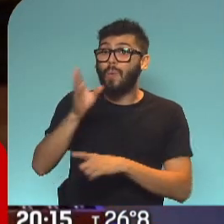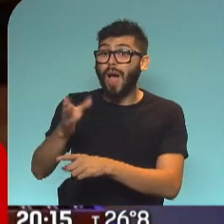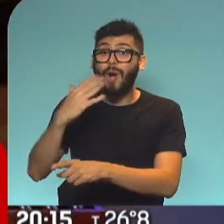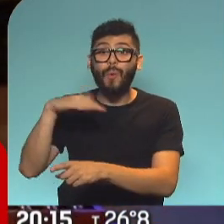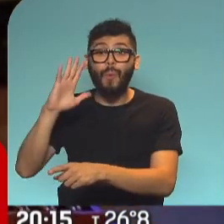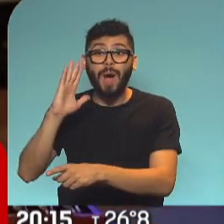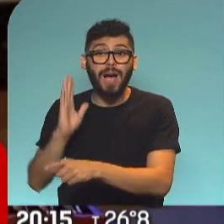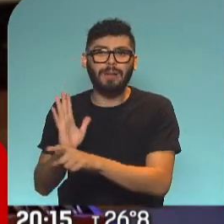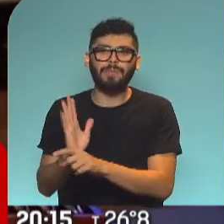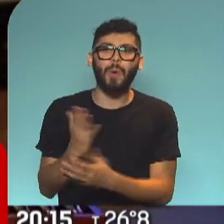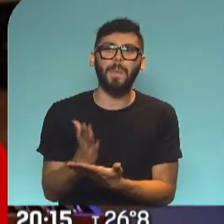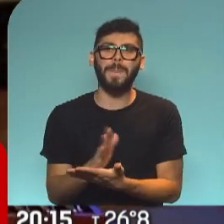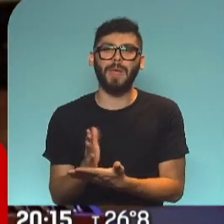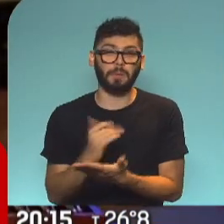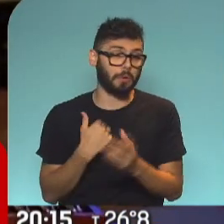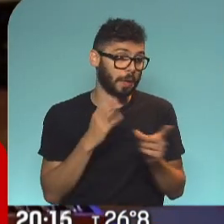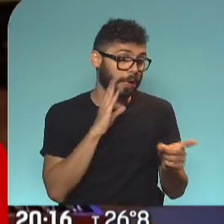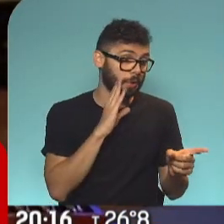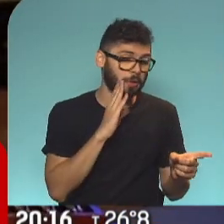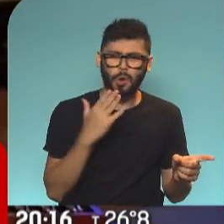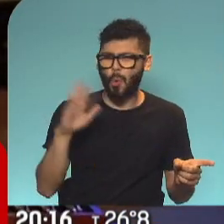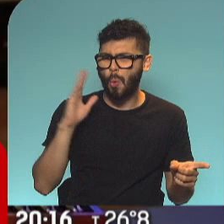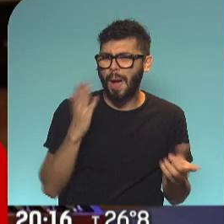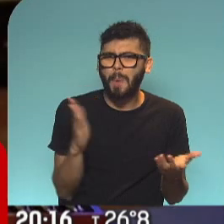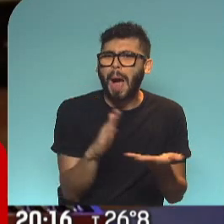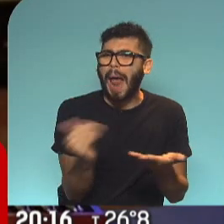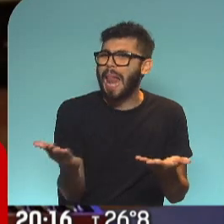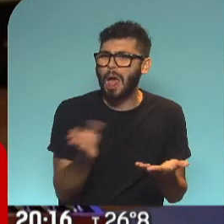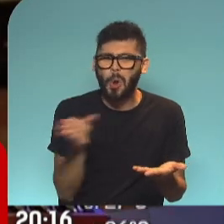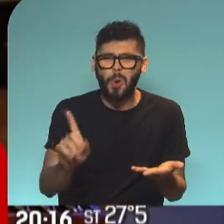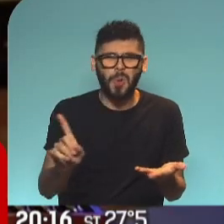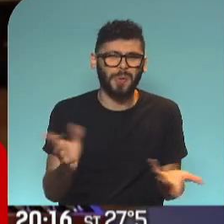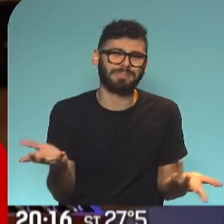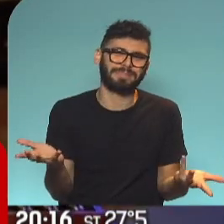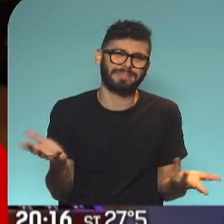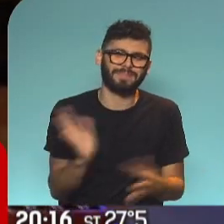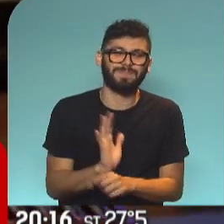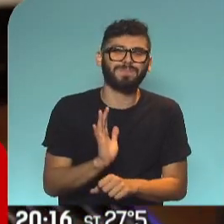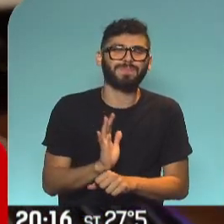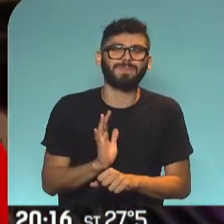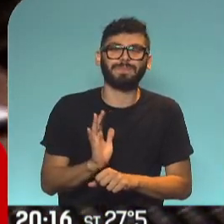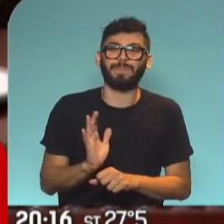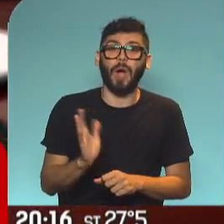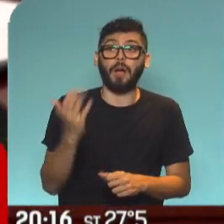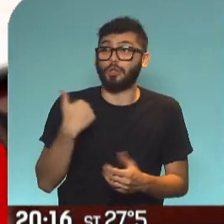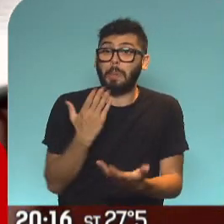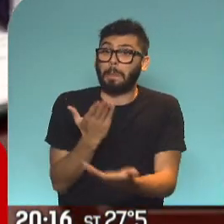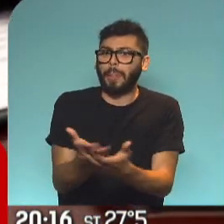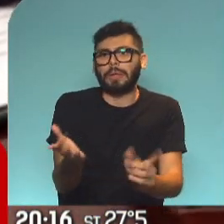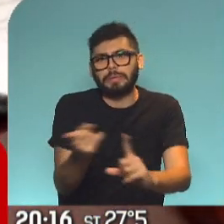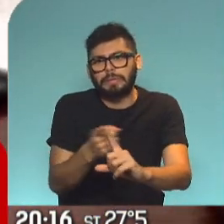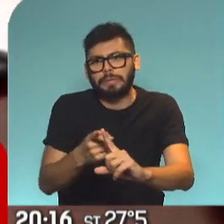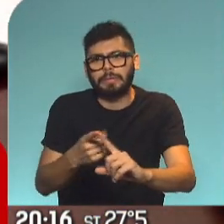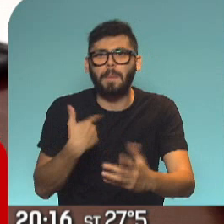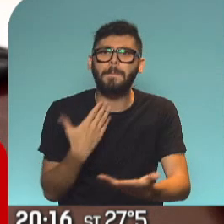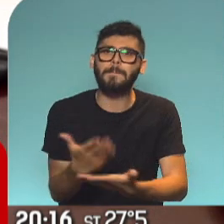muy mal ir a Estados Unidos y no visitar a Cuba, que está al lado. Y de alguna forma era una manera hasta de cumplir con el propio pedido que él estaba haciendo de oficiar